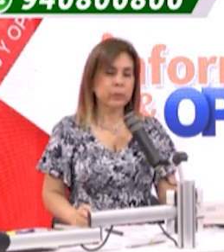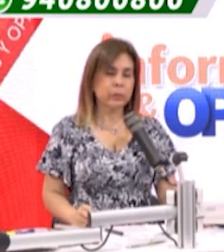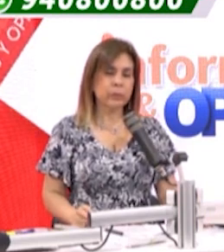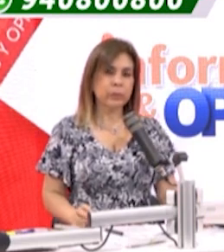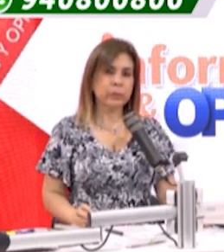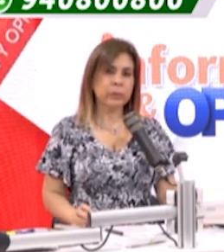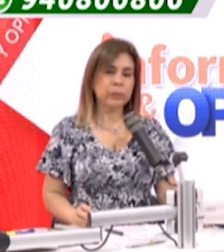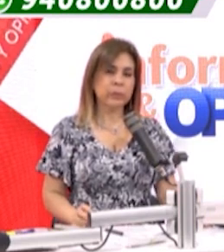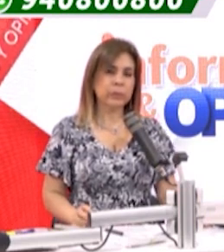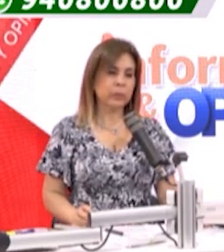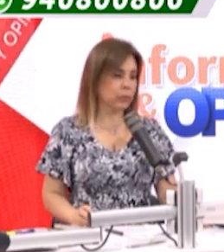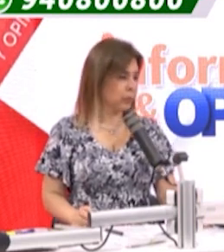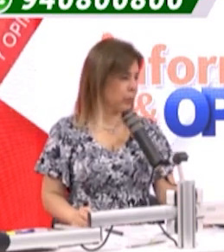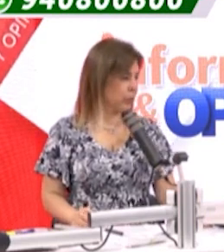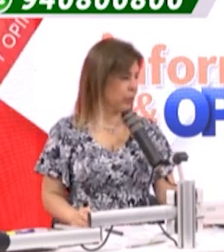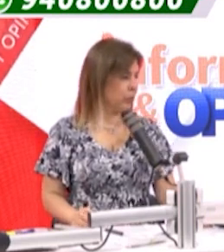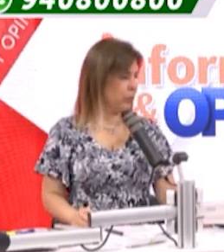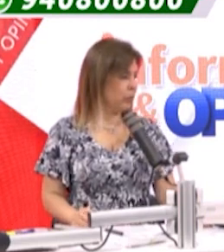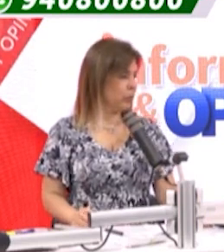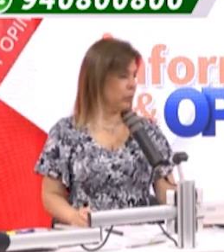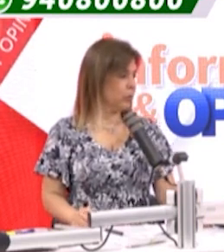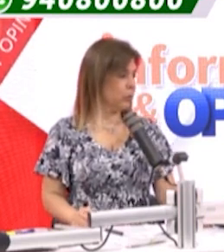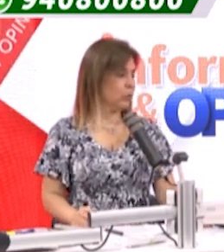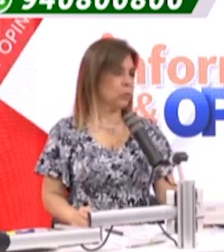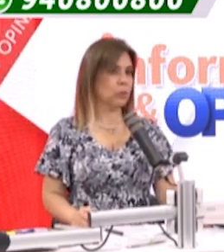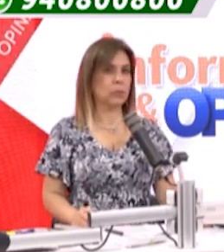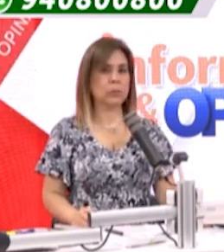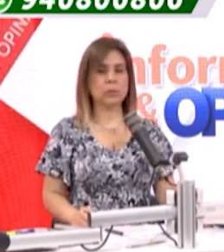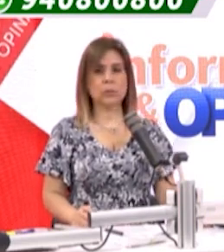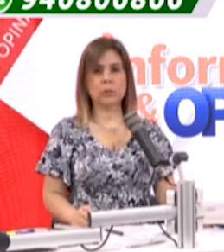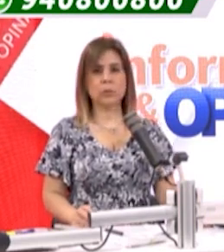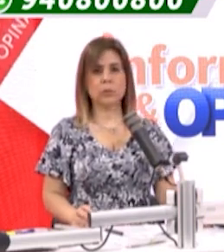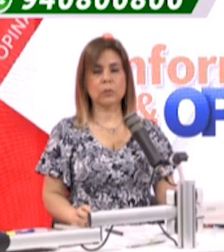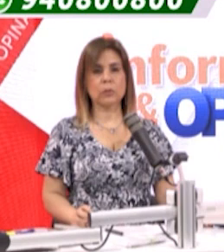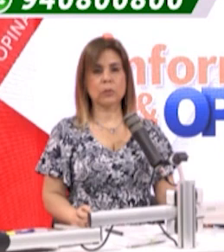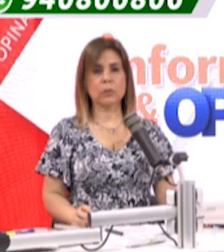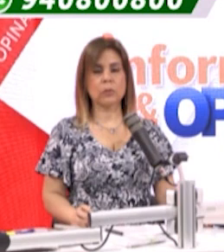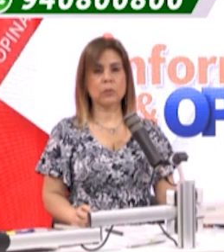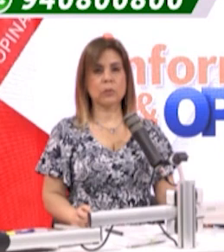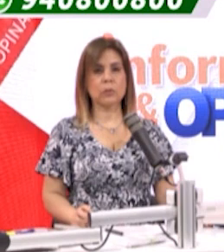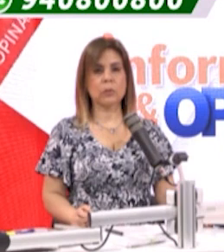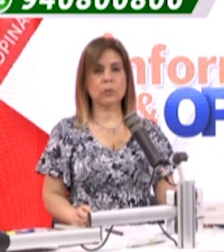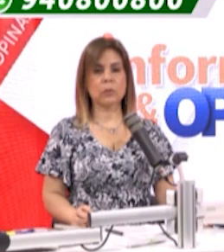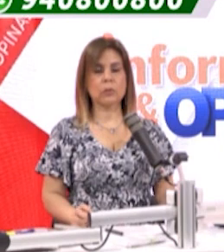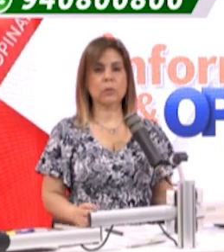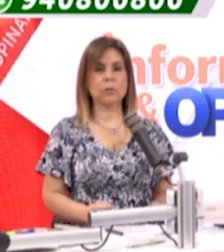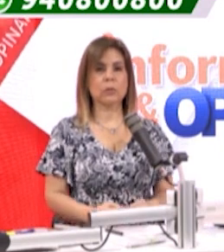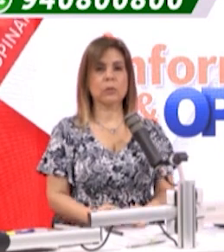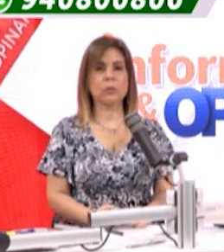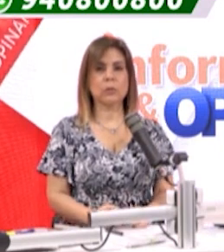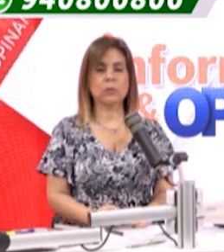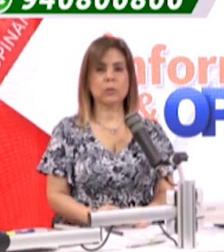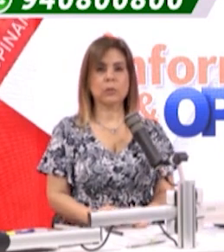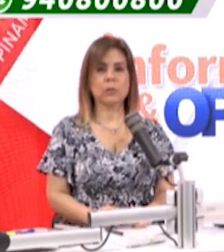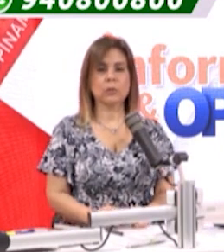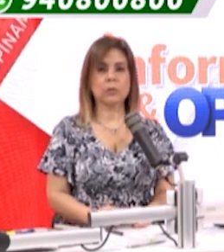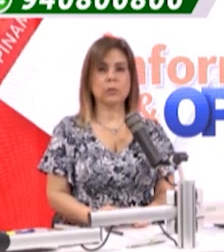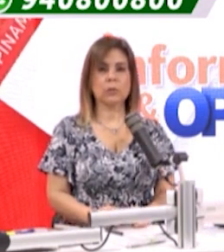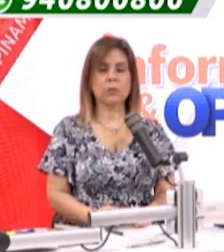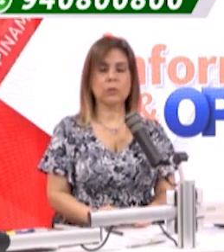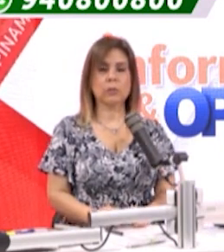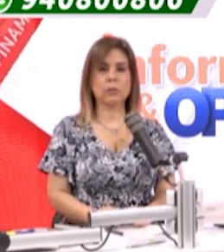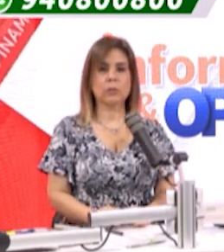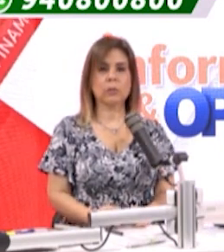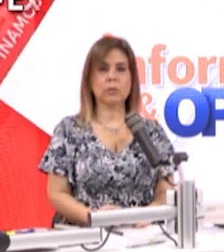Incluso, Karina, él insiste de que hay mala información que sale desde Perú sobre lo que ha ocurrido con Pedro Castillo. Incluso habla de